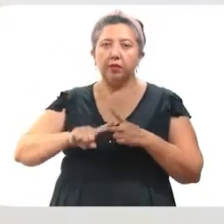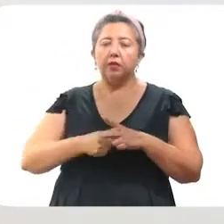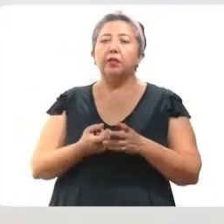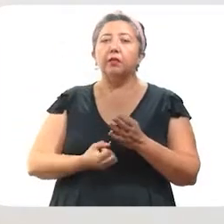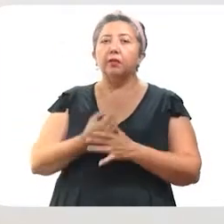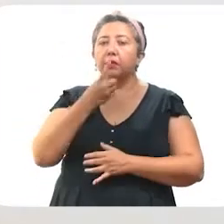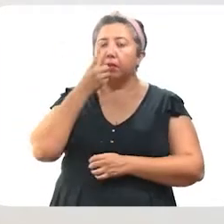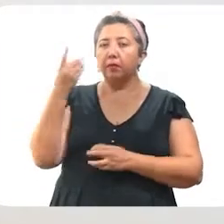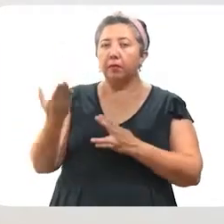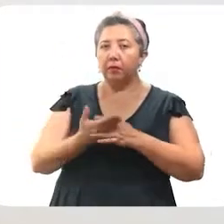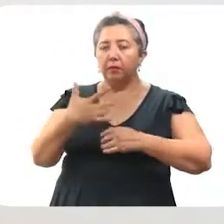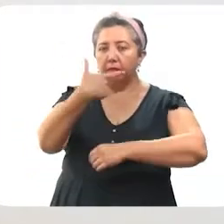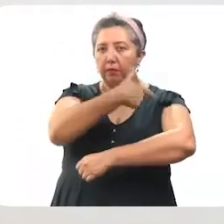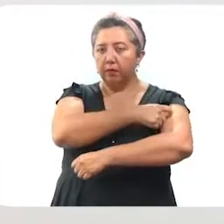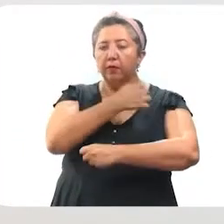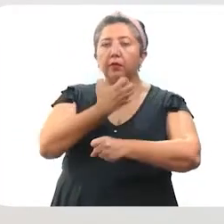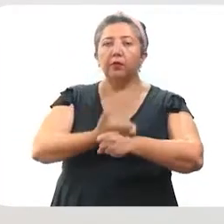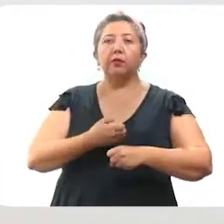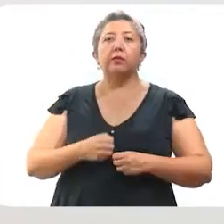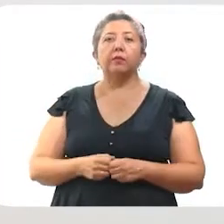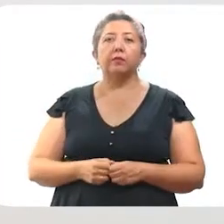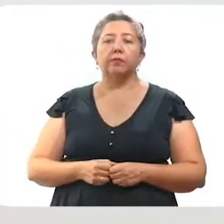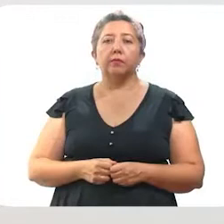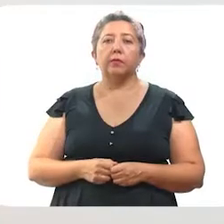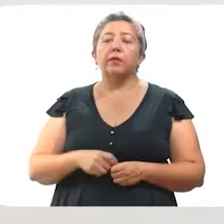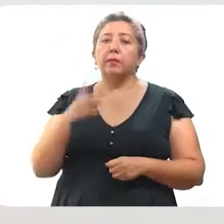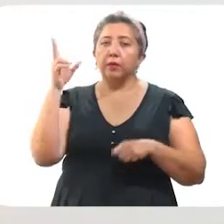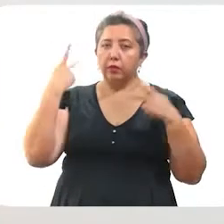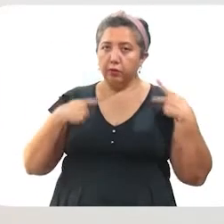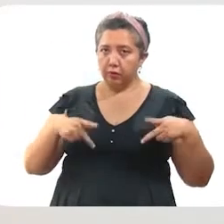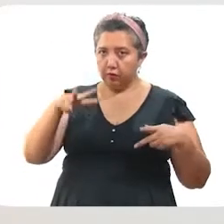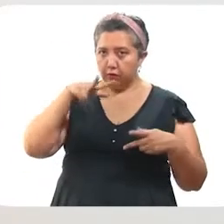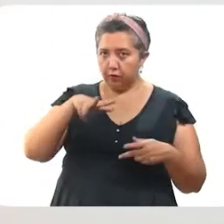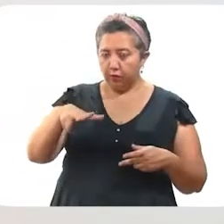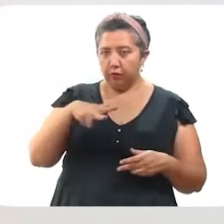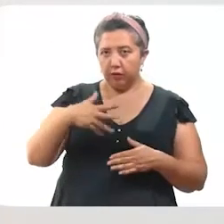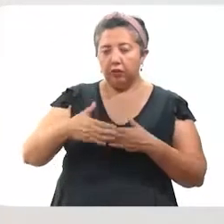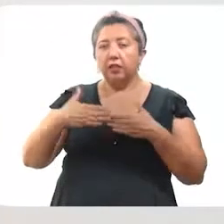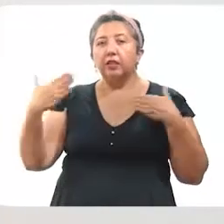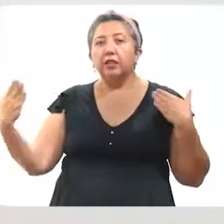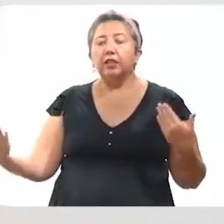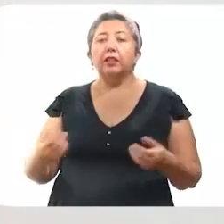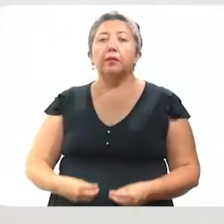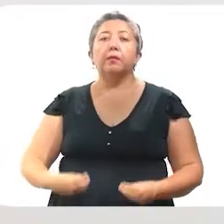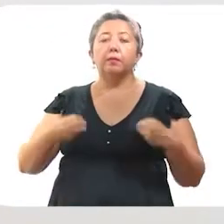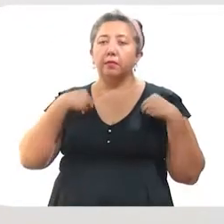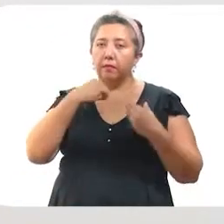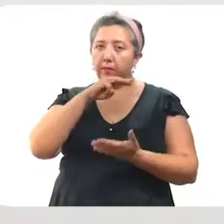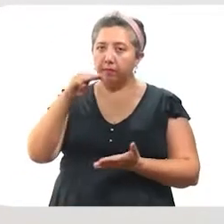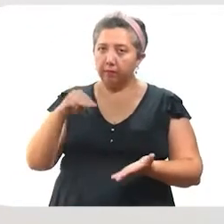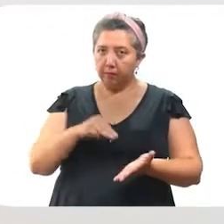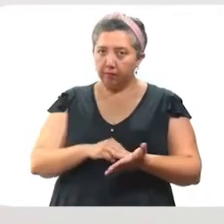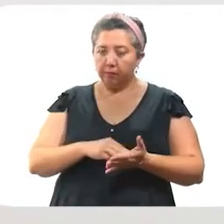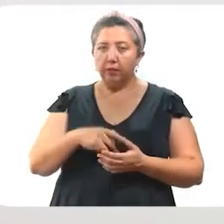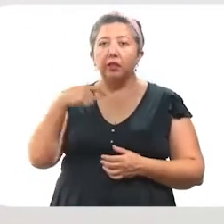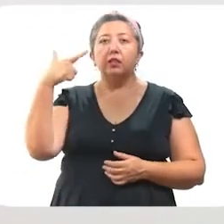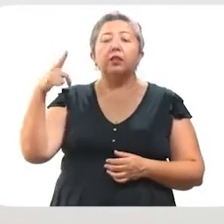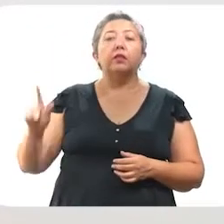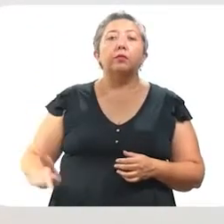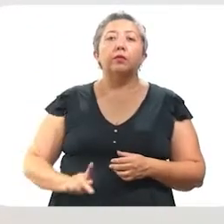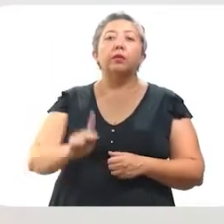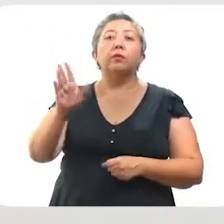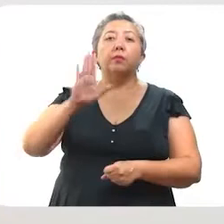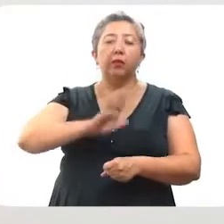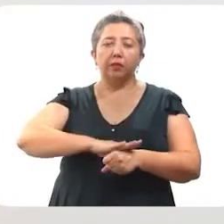fase de vacunación en el estado en la que personas de 18 años en adelante que viven en mérida y en 7 municipios